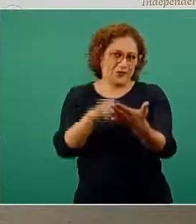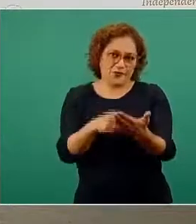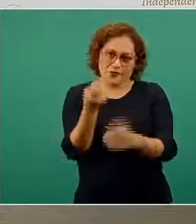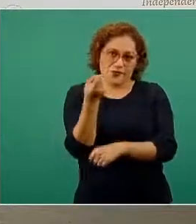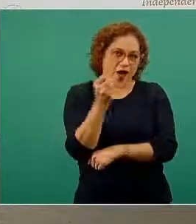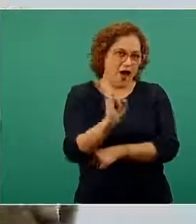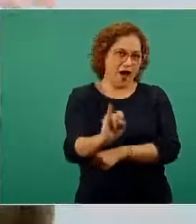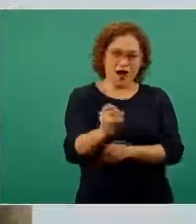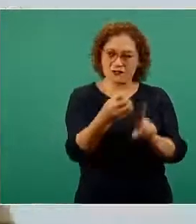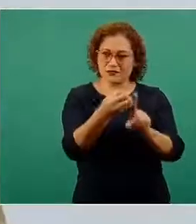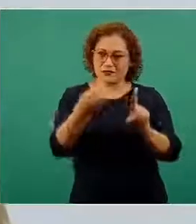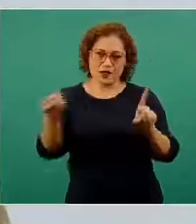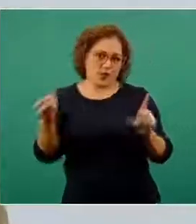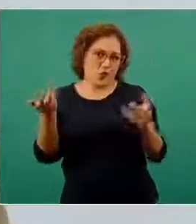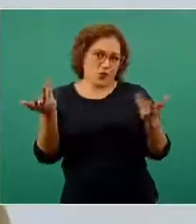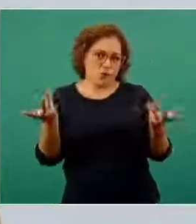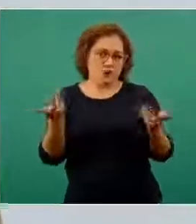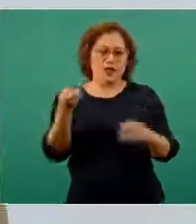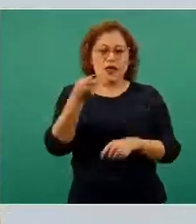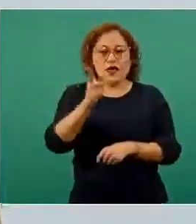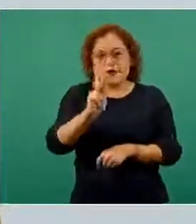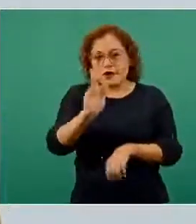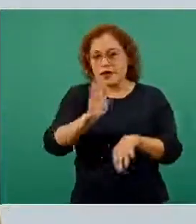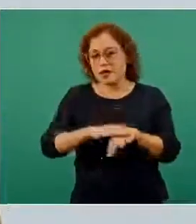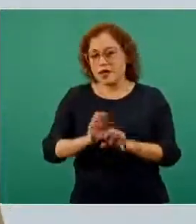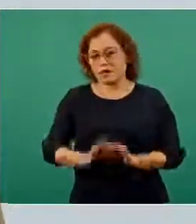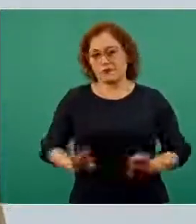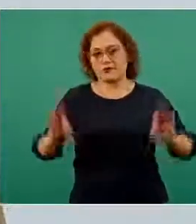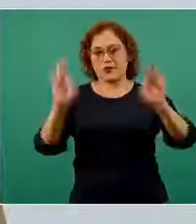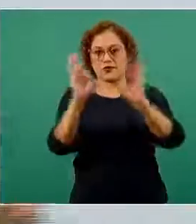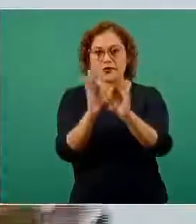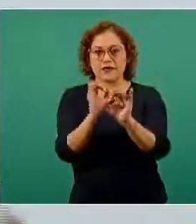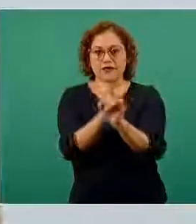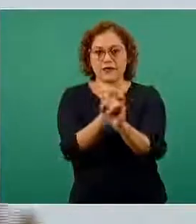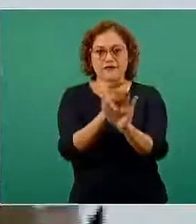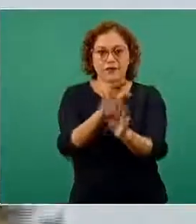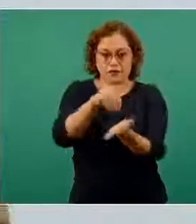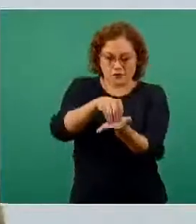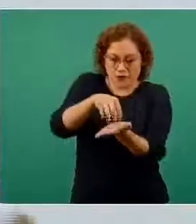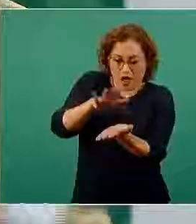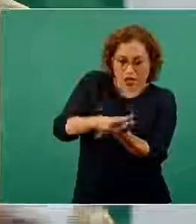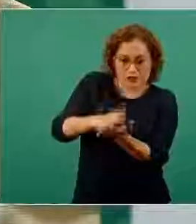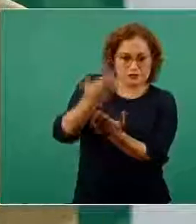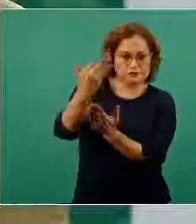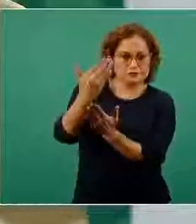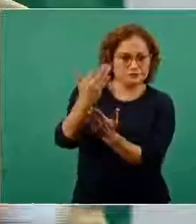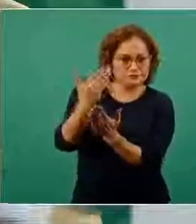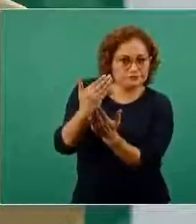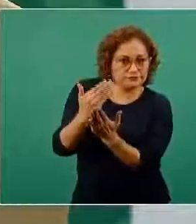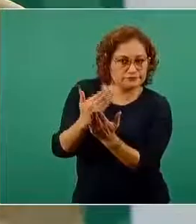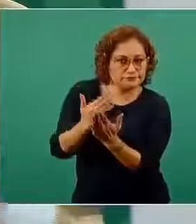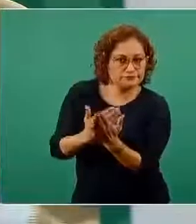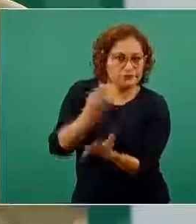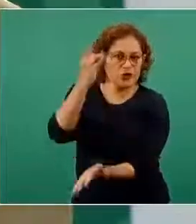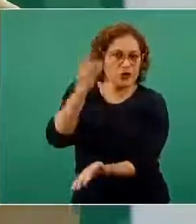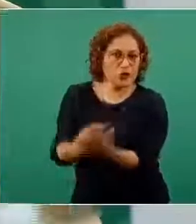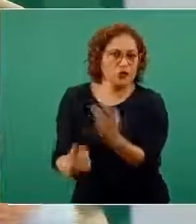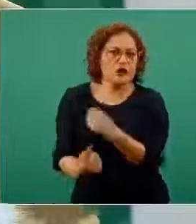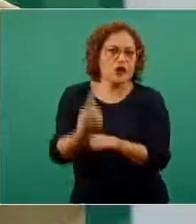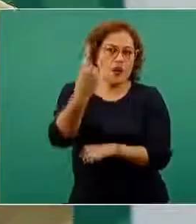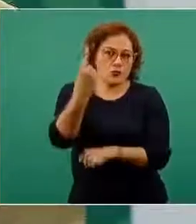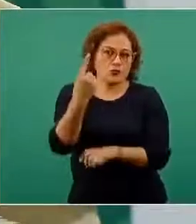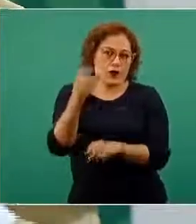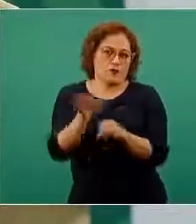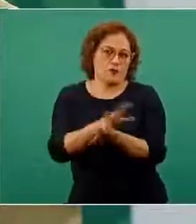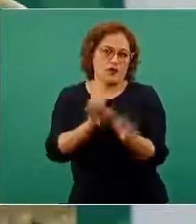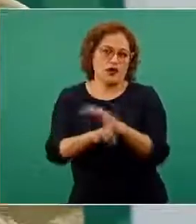importante es que todo esto se registre en una base de datos única. Y nosotros sí tenemos la posibilidad de estar cruzando los